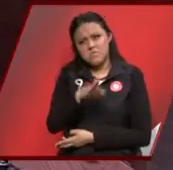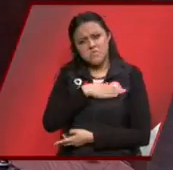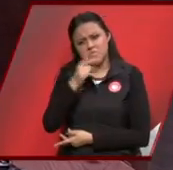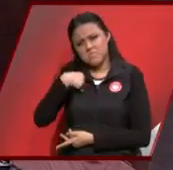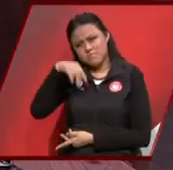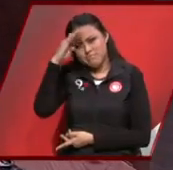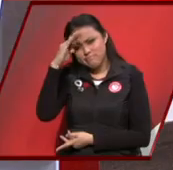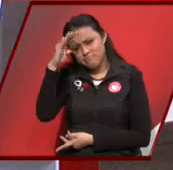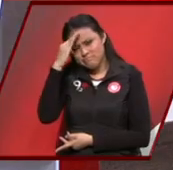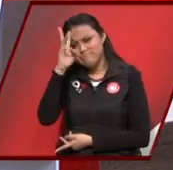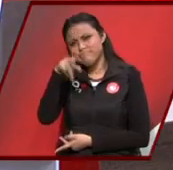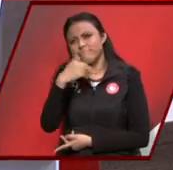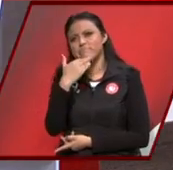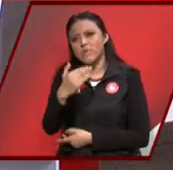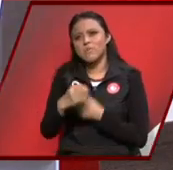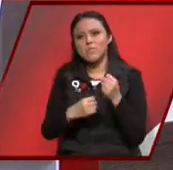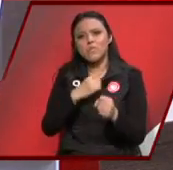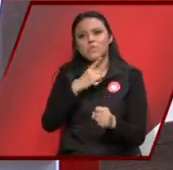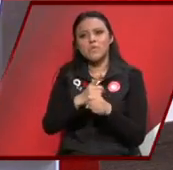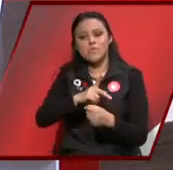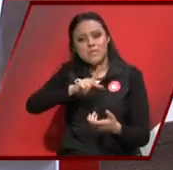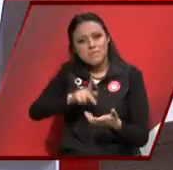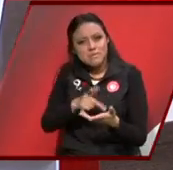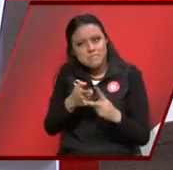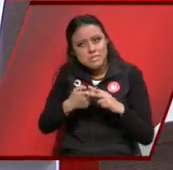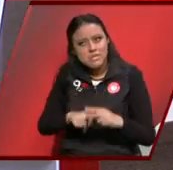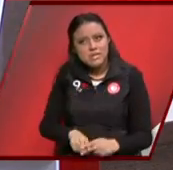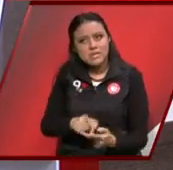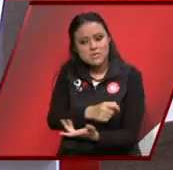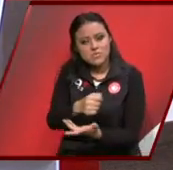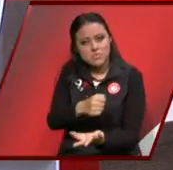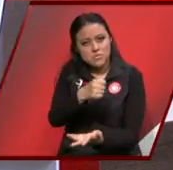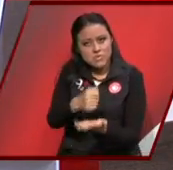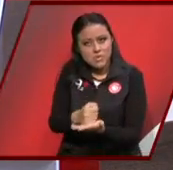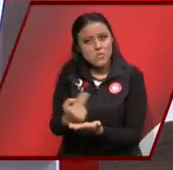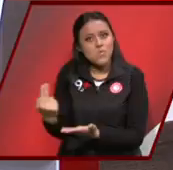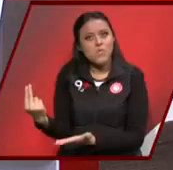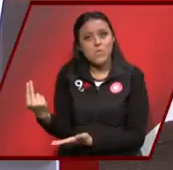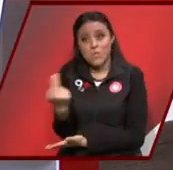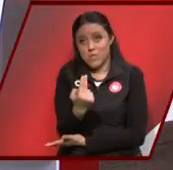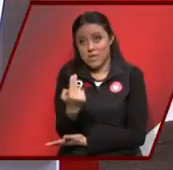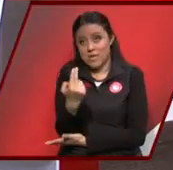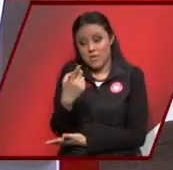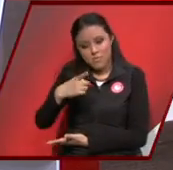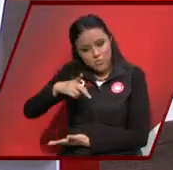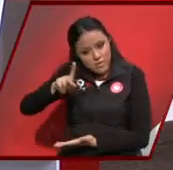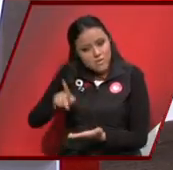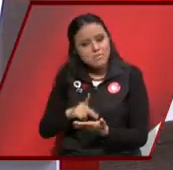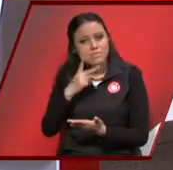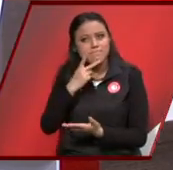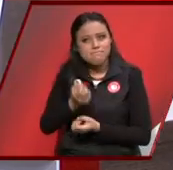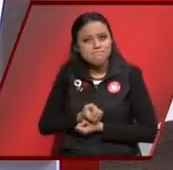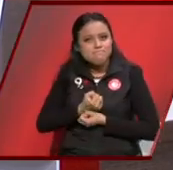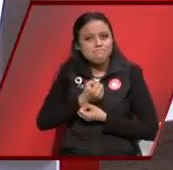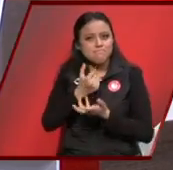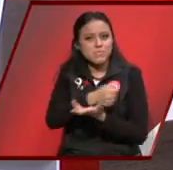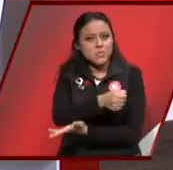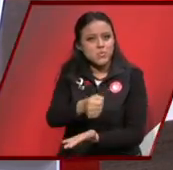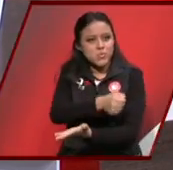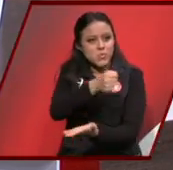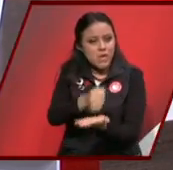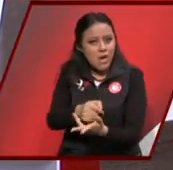positiva y pienso que además viene la gran oportunidad del renacimiento de la ciudad. Urge el relanzarnos como ciudad,